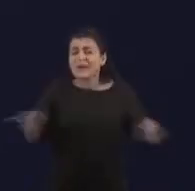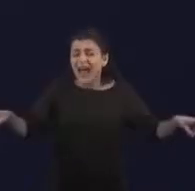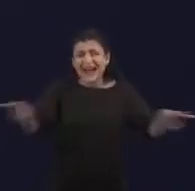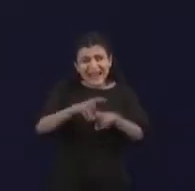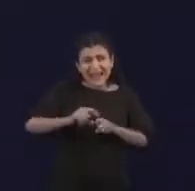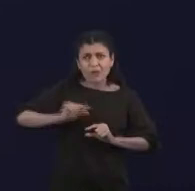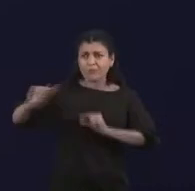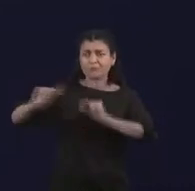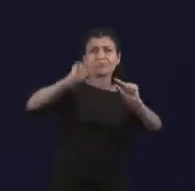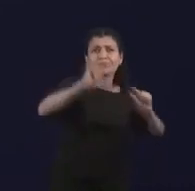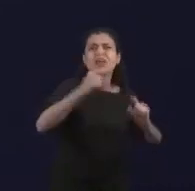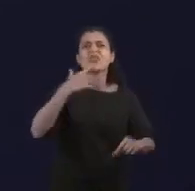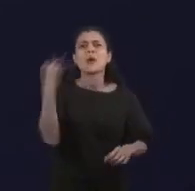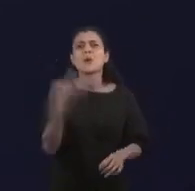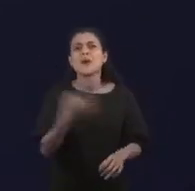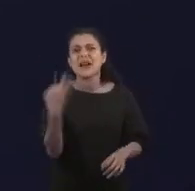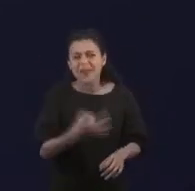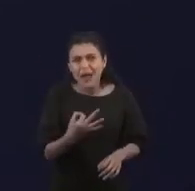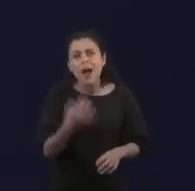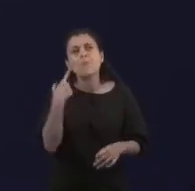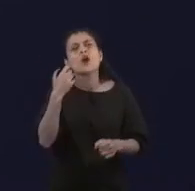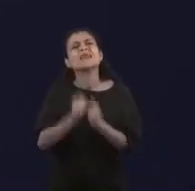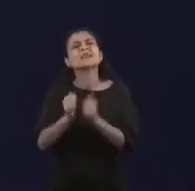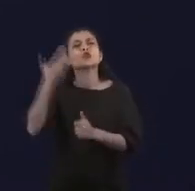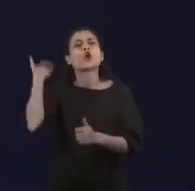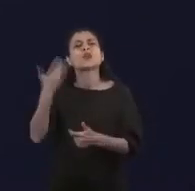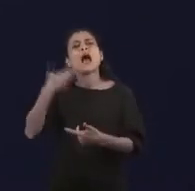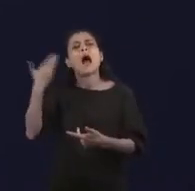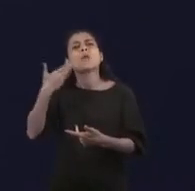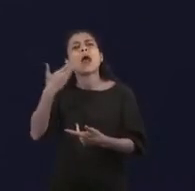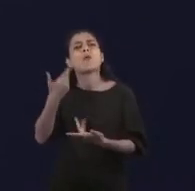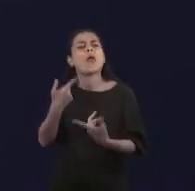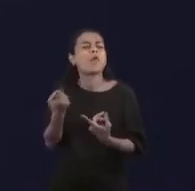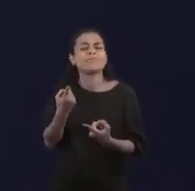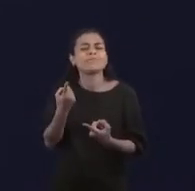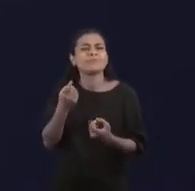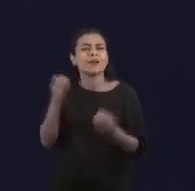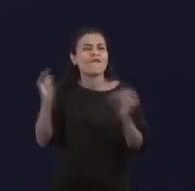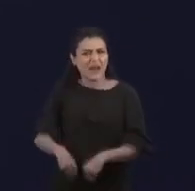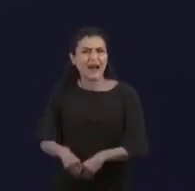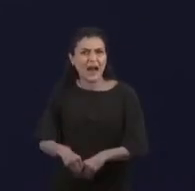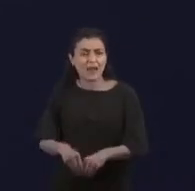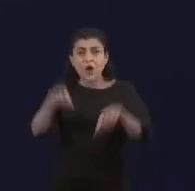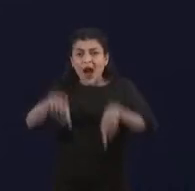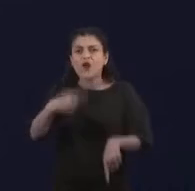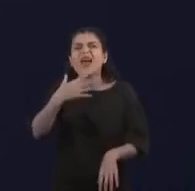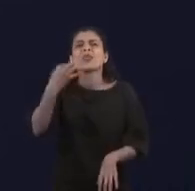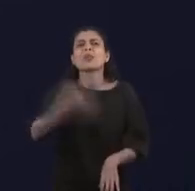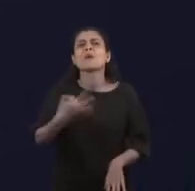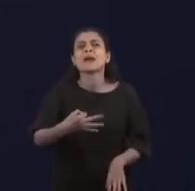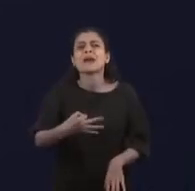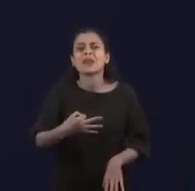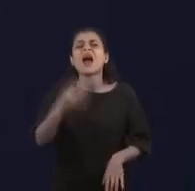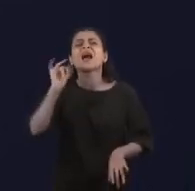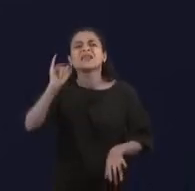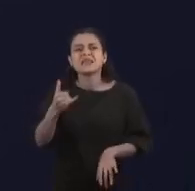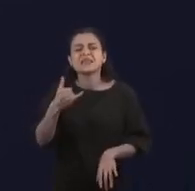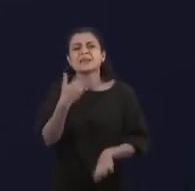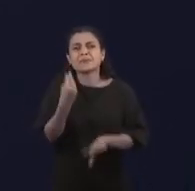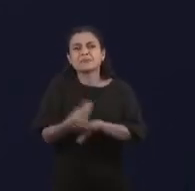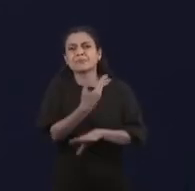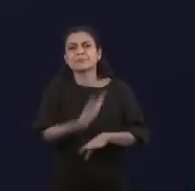quisieron vender durante tantos años, sino que la verdadera distribución de la riqueza es que cada uno tenga lo que le corresponda de acuerdo a su